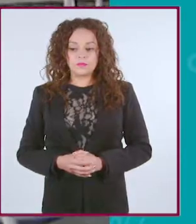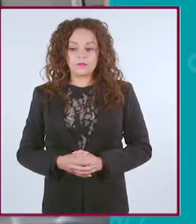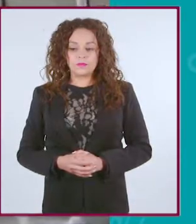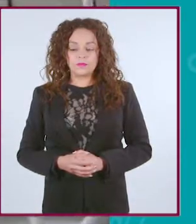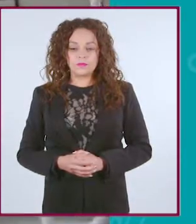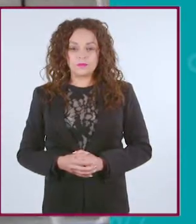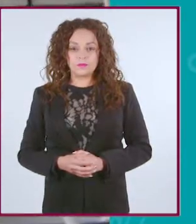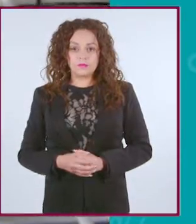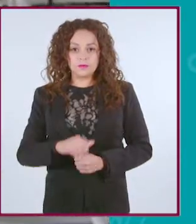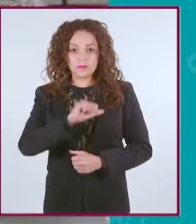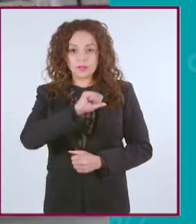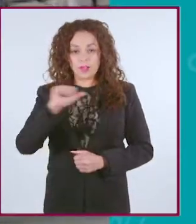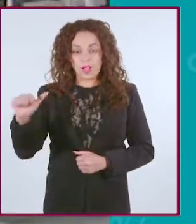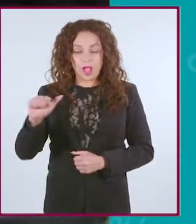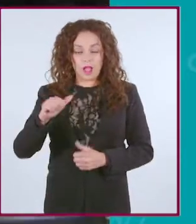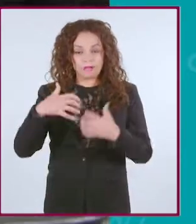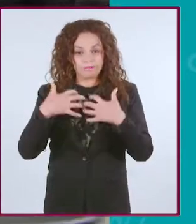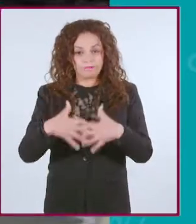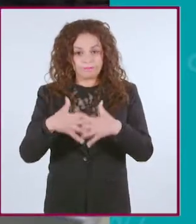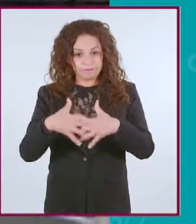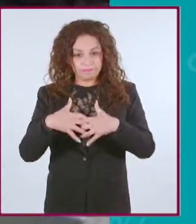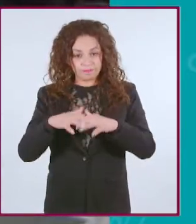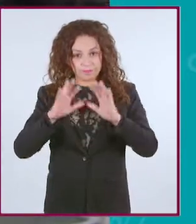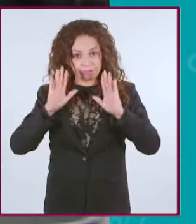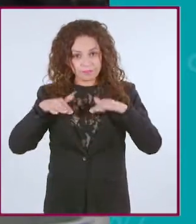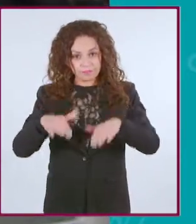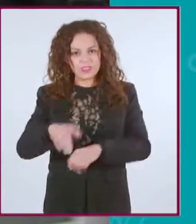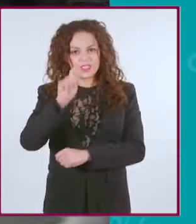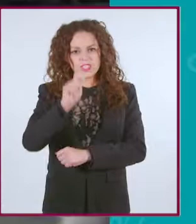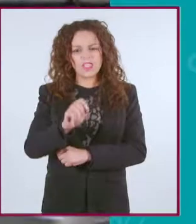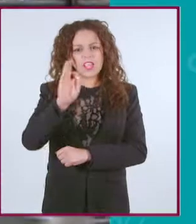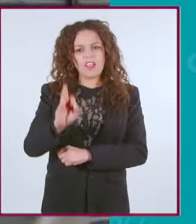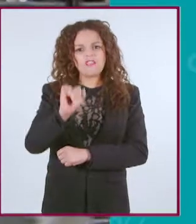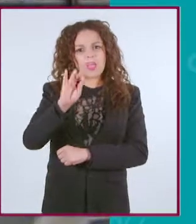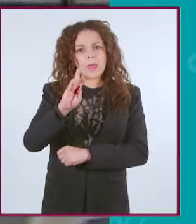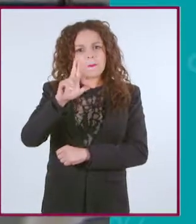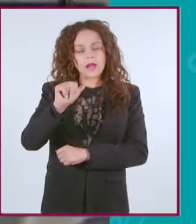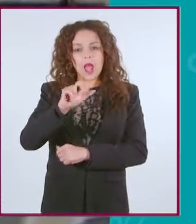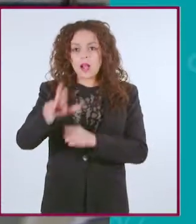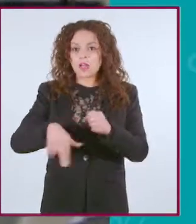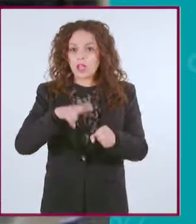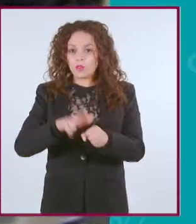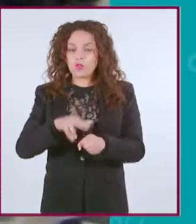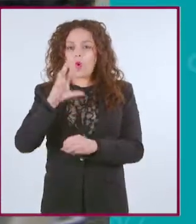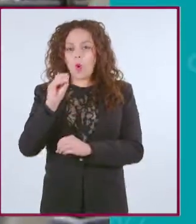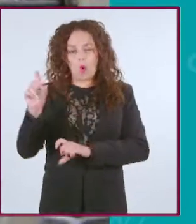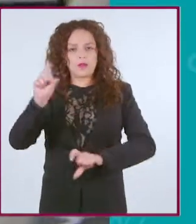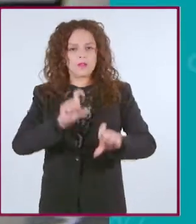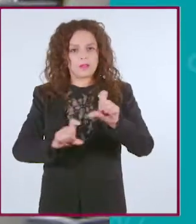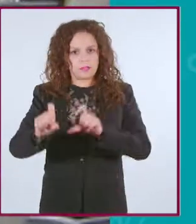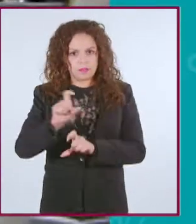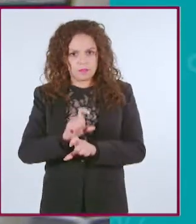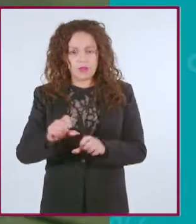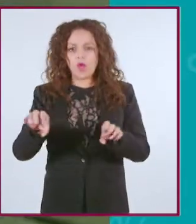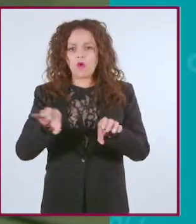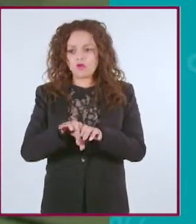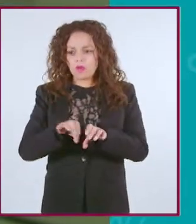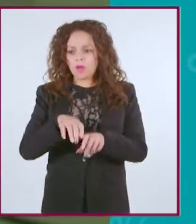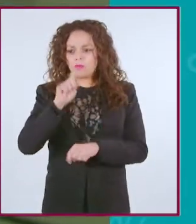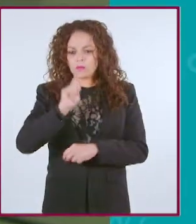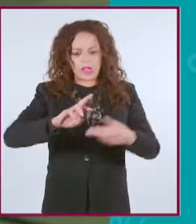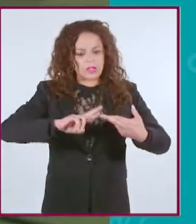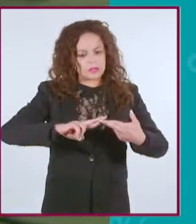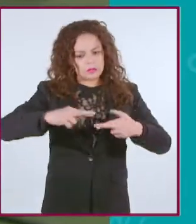La ingeniería textil se dedica al tratamiento y producción de fibras, tanto naturales como químicas, su procesamiento en hilos y